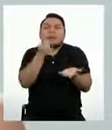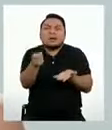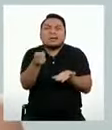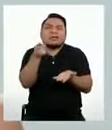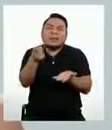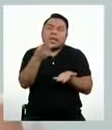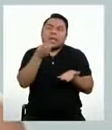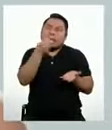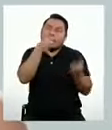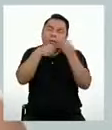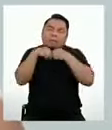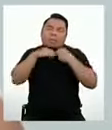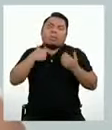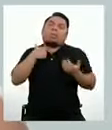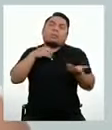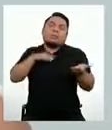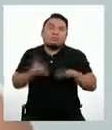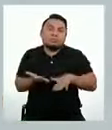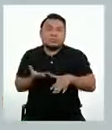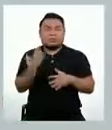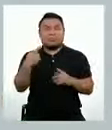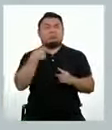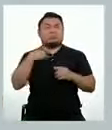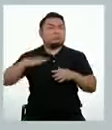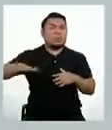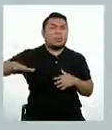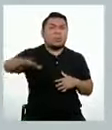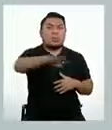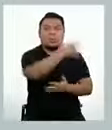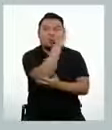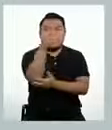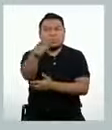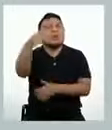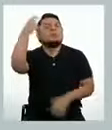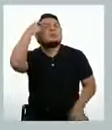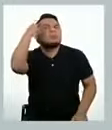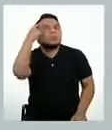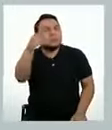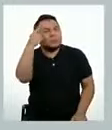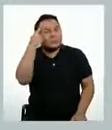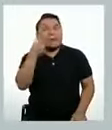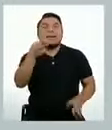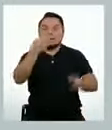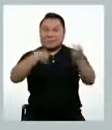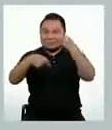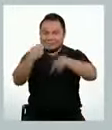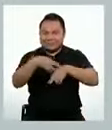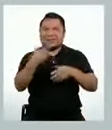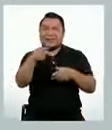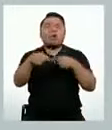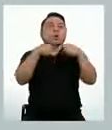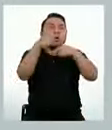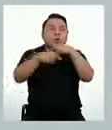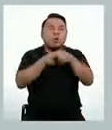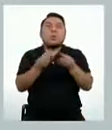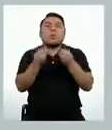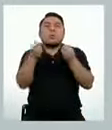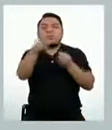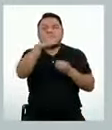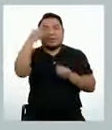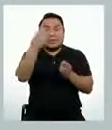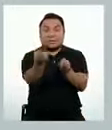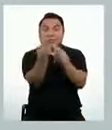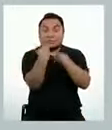causa el plástico a todo el ecosistema? Te doy unos minutos para que lo pienses y nos vemos en el siguiente bloque para compartir